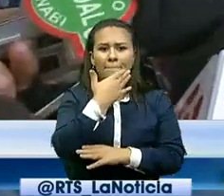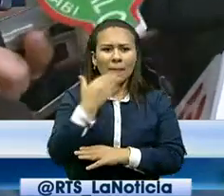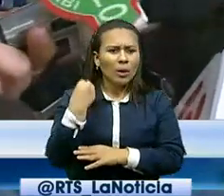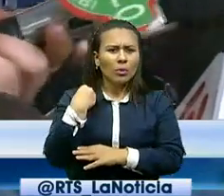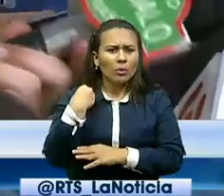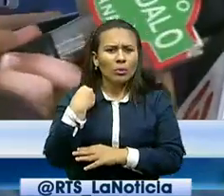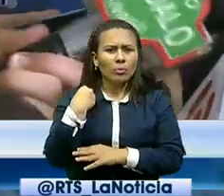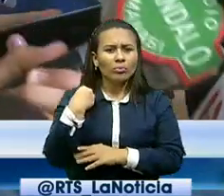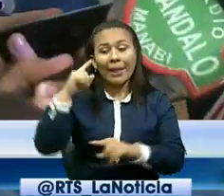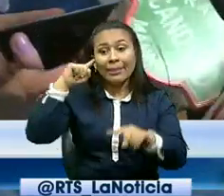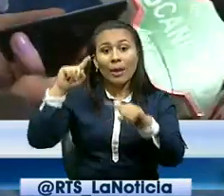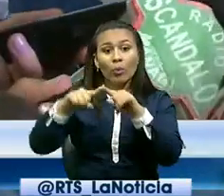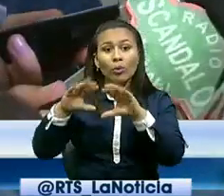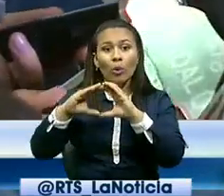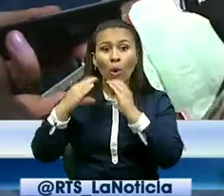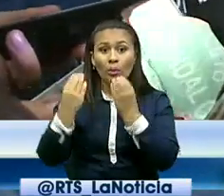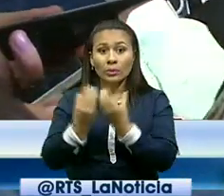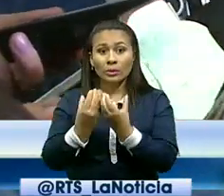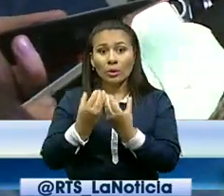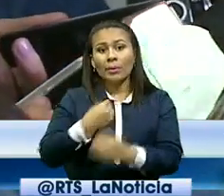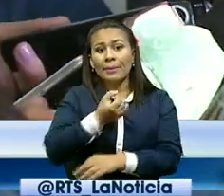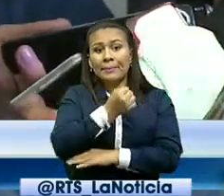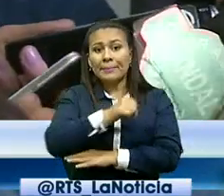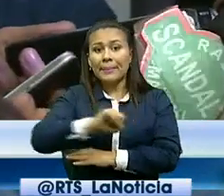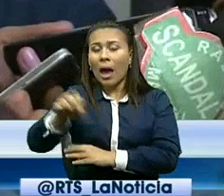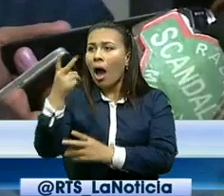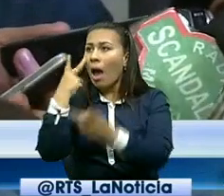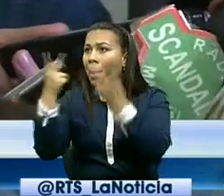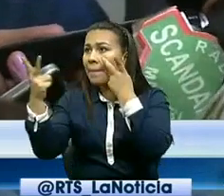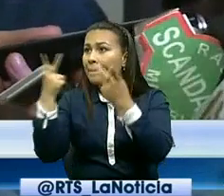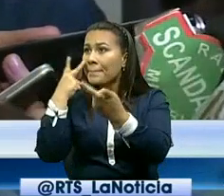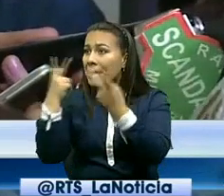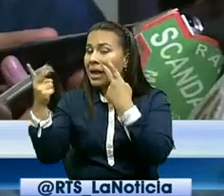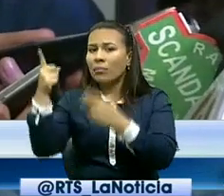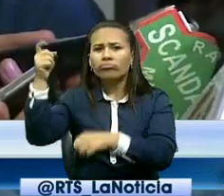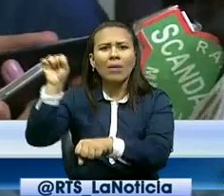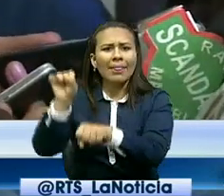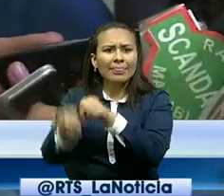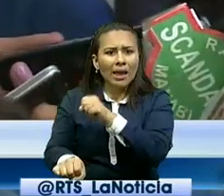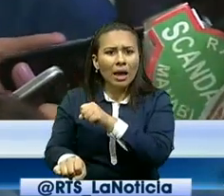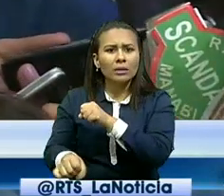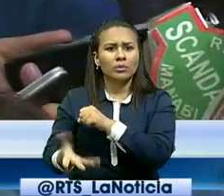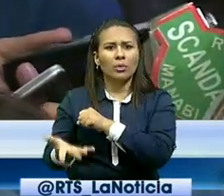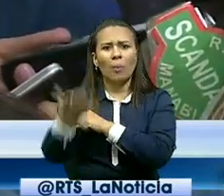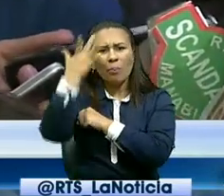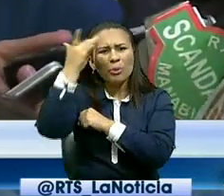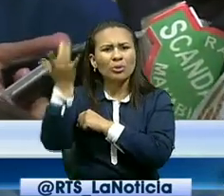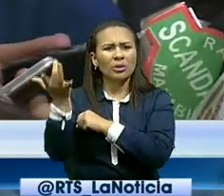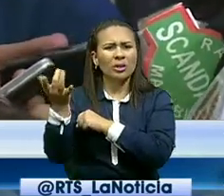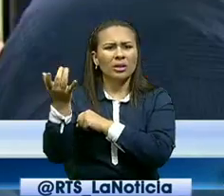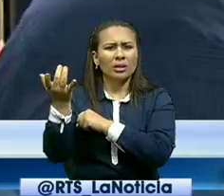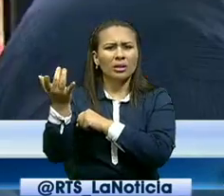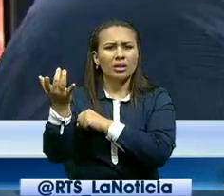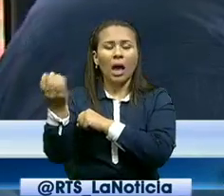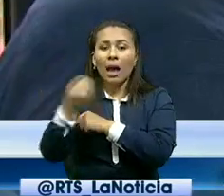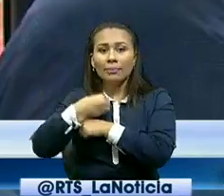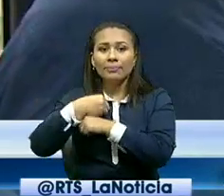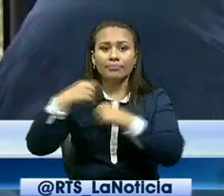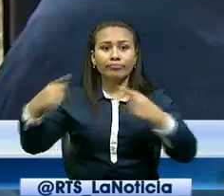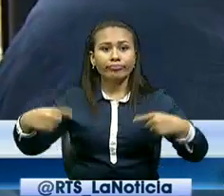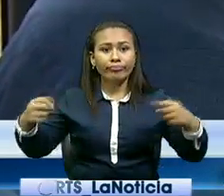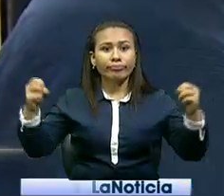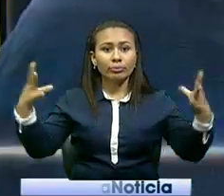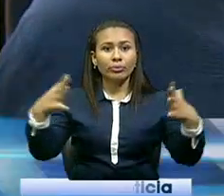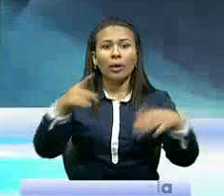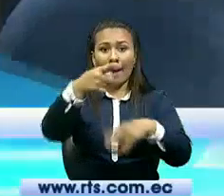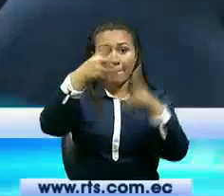podamos trasladarnos a verificar aquellos supuestos daños hoy y mal estado de la refinería. Esto a pesar de que